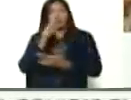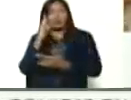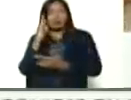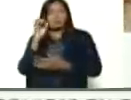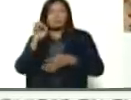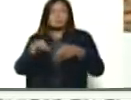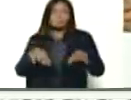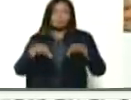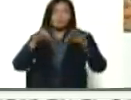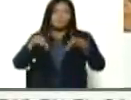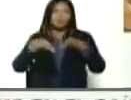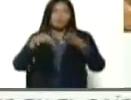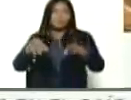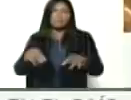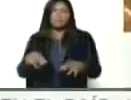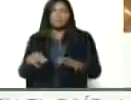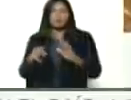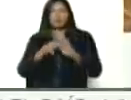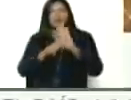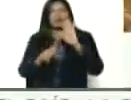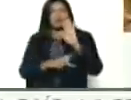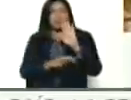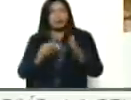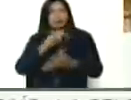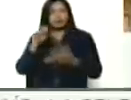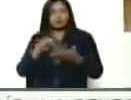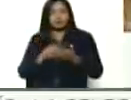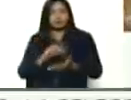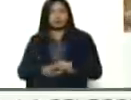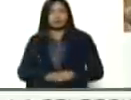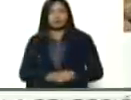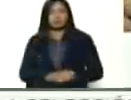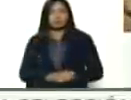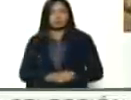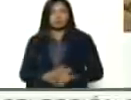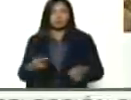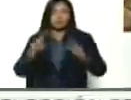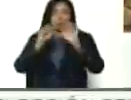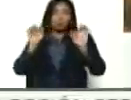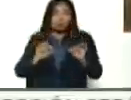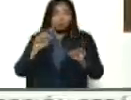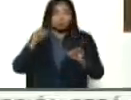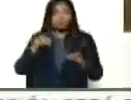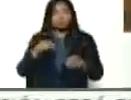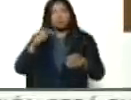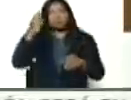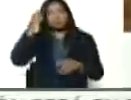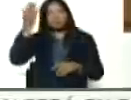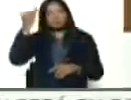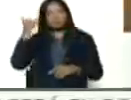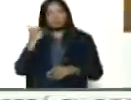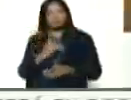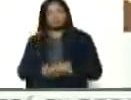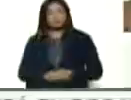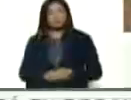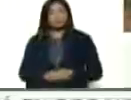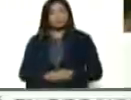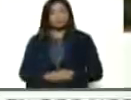implantarlos en el parque nacional waraira repano igualmente también el día de ayer